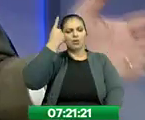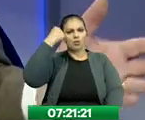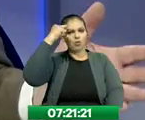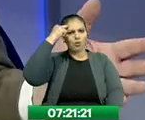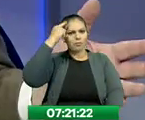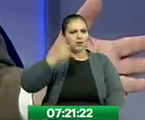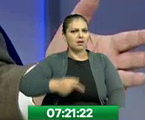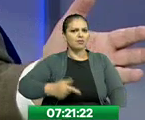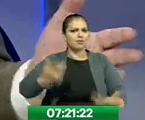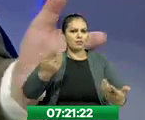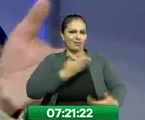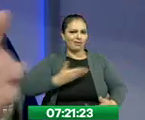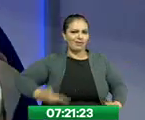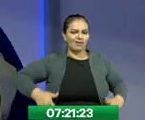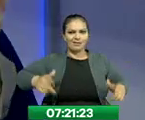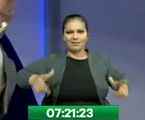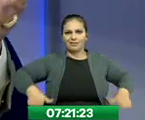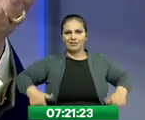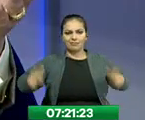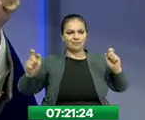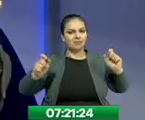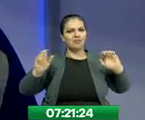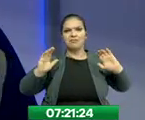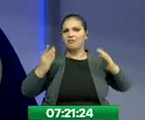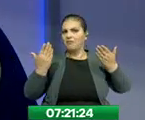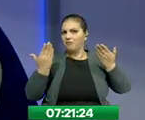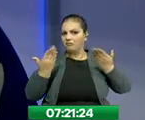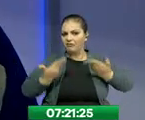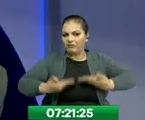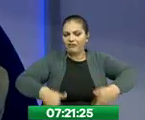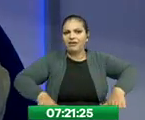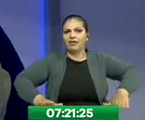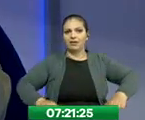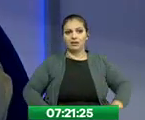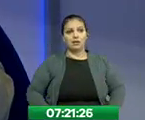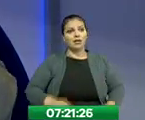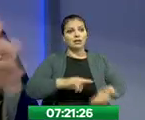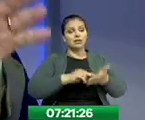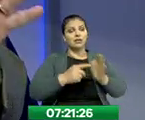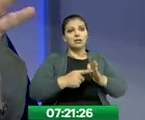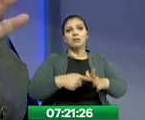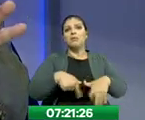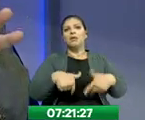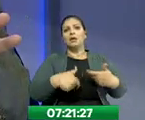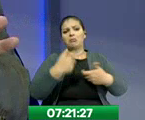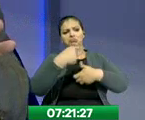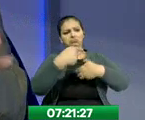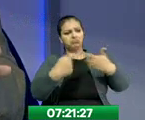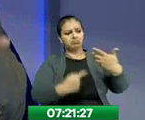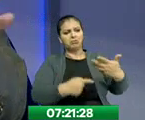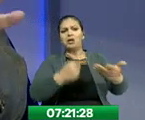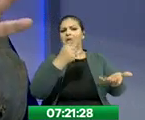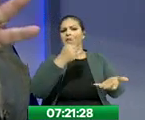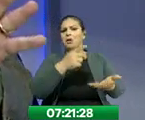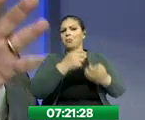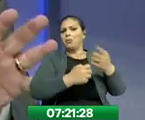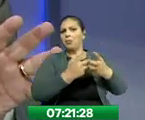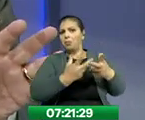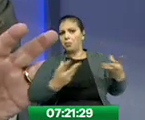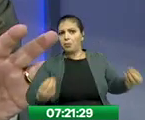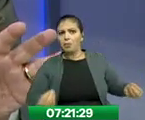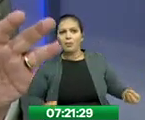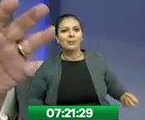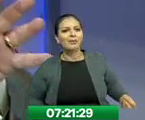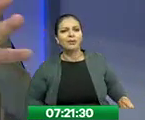termina el programa. Así es. No. Entonces, estamos en una situación en la cual se tiene la